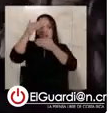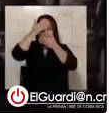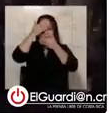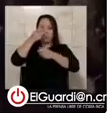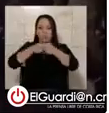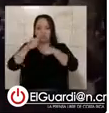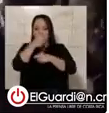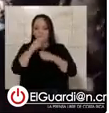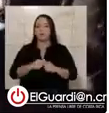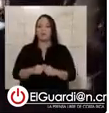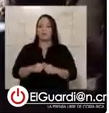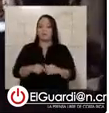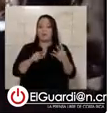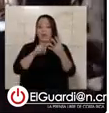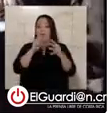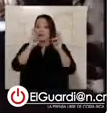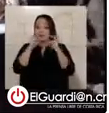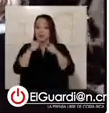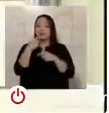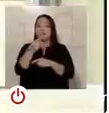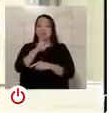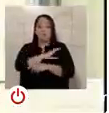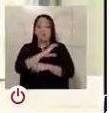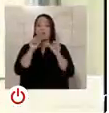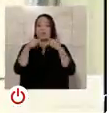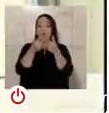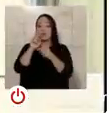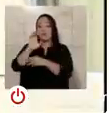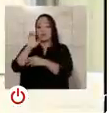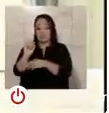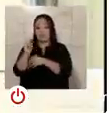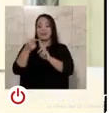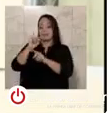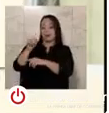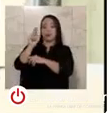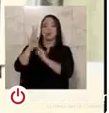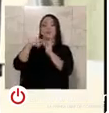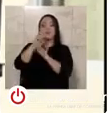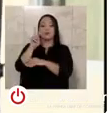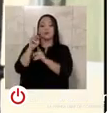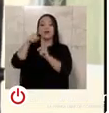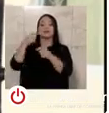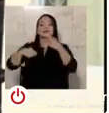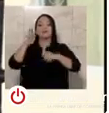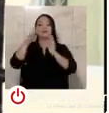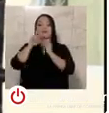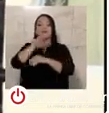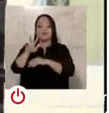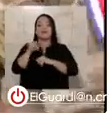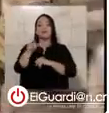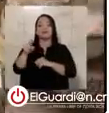paso a contarles con ofrecerles, señor presidente, que los oficiales de este cuerpo policial, desde junio del 2022 a septiembre del 2023,